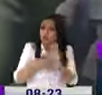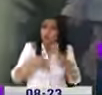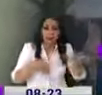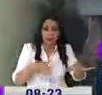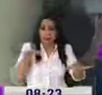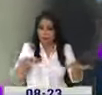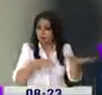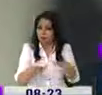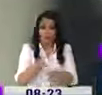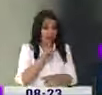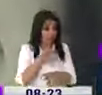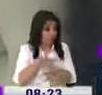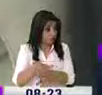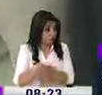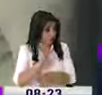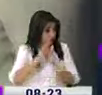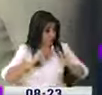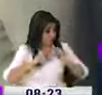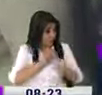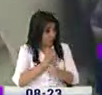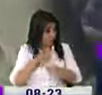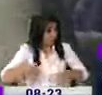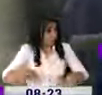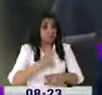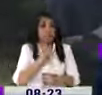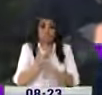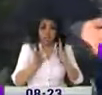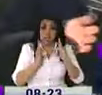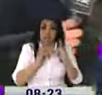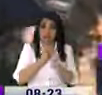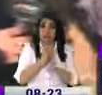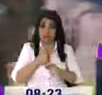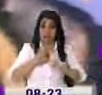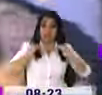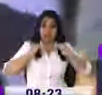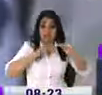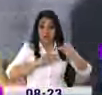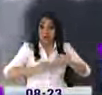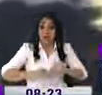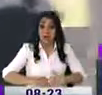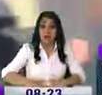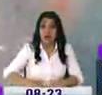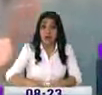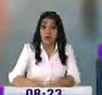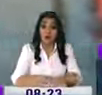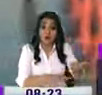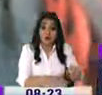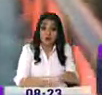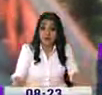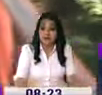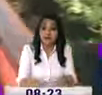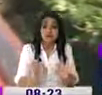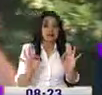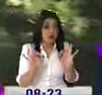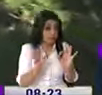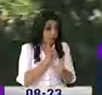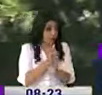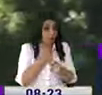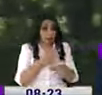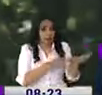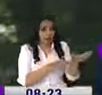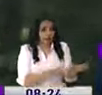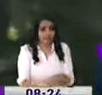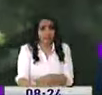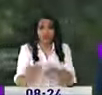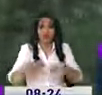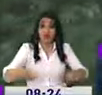agua ingresa hasta su casa, sí, hasta su dormitorio. Hasta mi casa, porque mi vivienda es bien abajo, no tiene relleno, no tiene nada. Ya se ha llevado medio